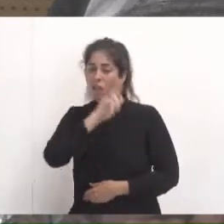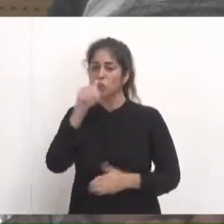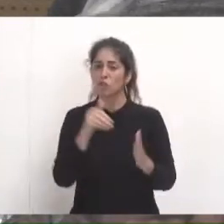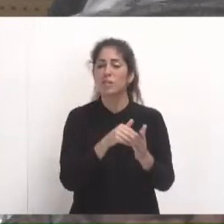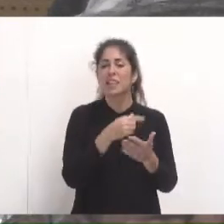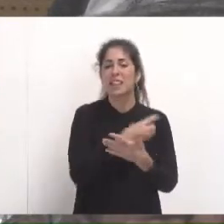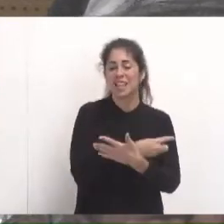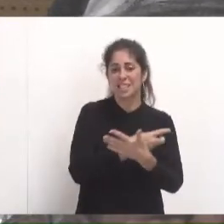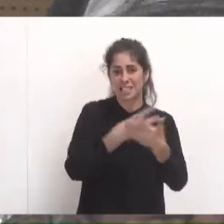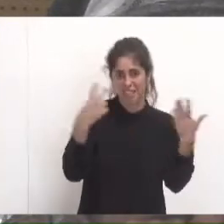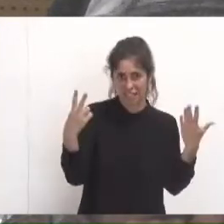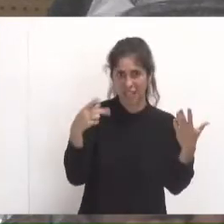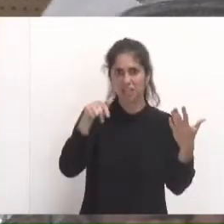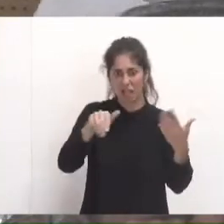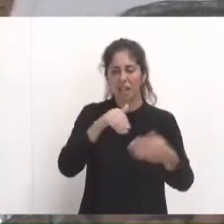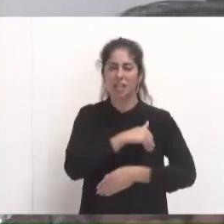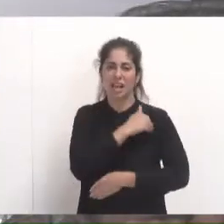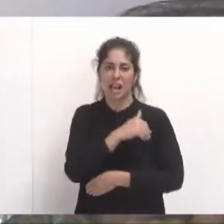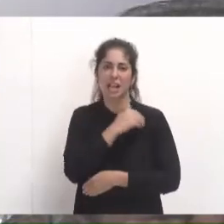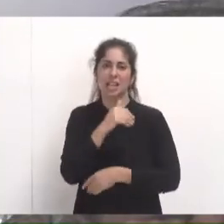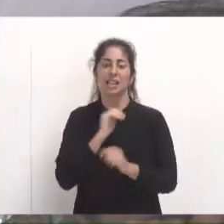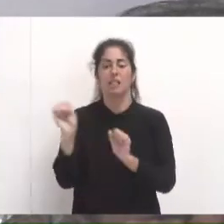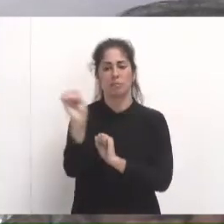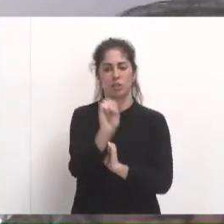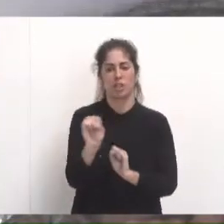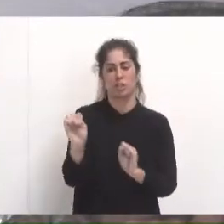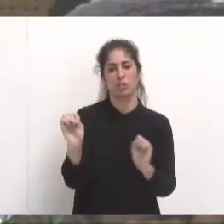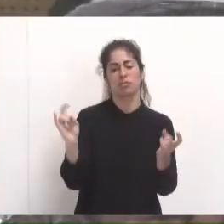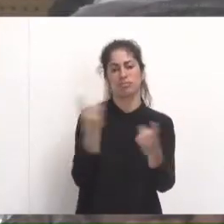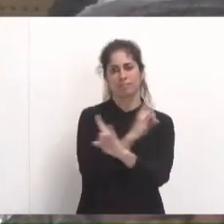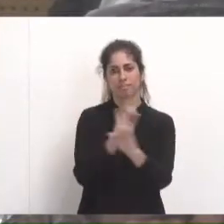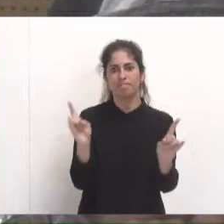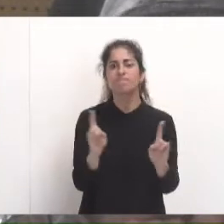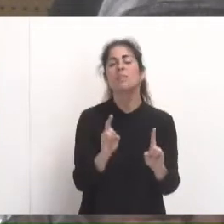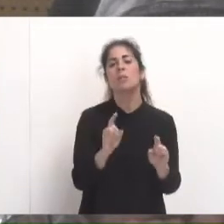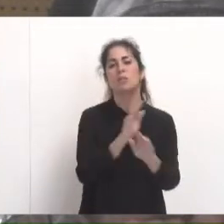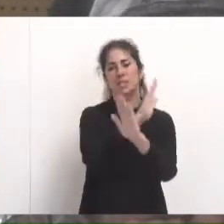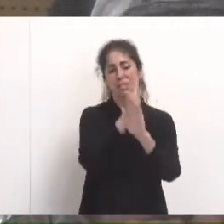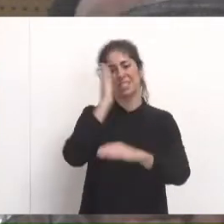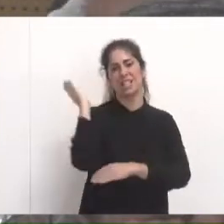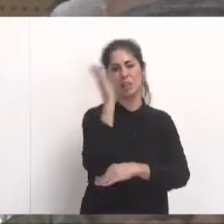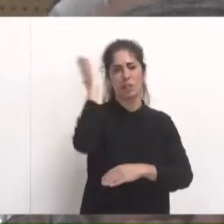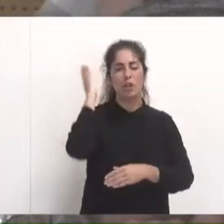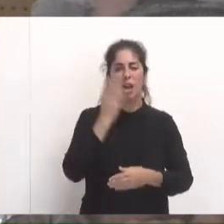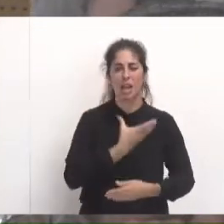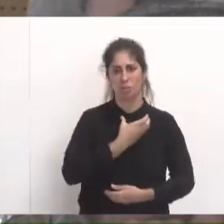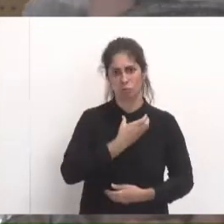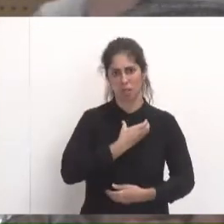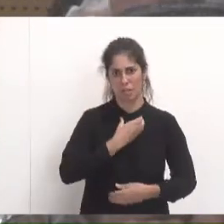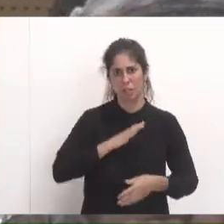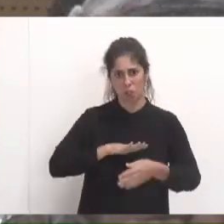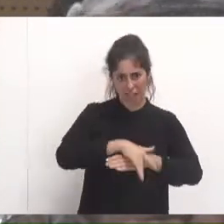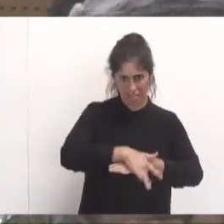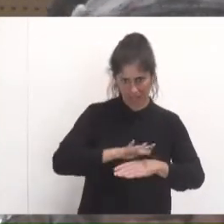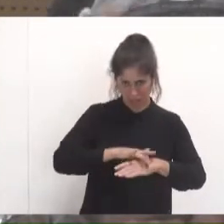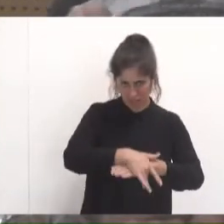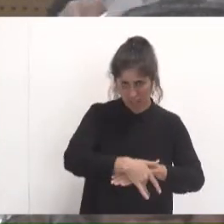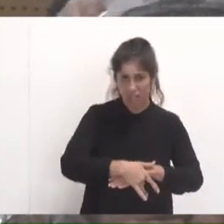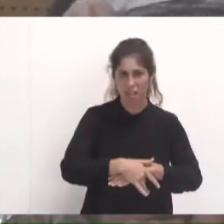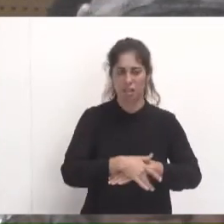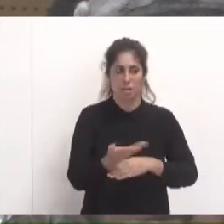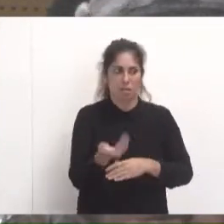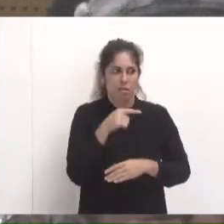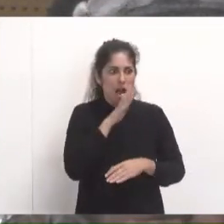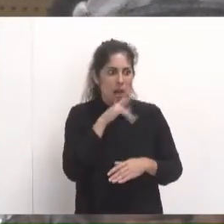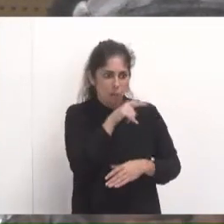del Medio Natural abre expediente sancionador al Ayuntamiento de Adeje por vertidos incontrolados. Pero usted ordena el cese de la actividad